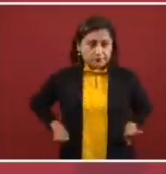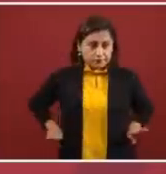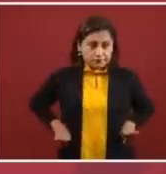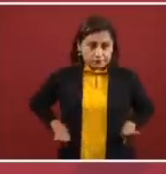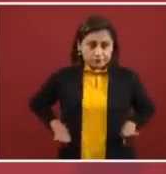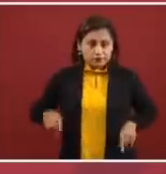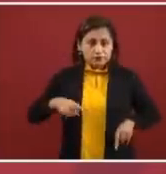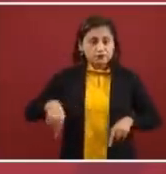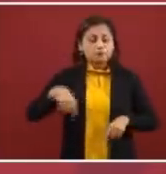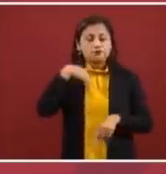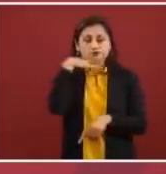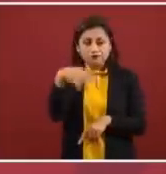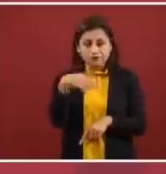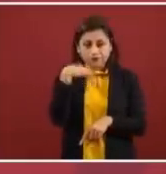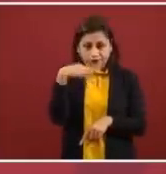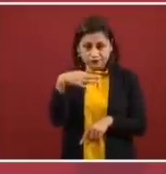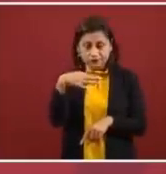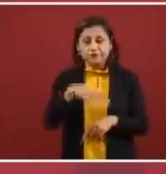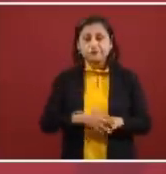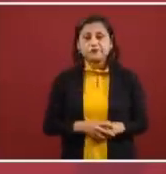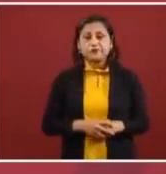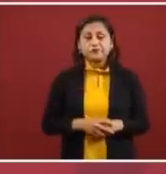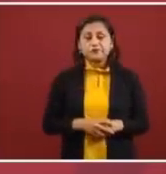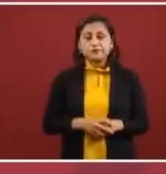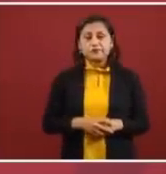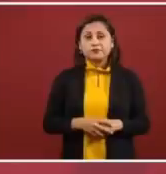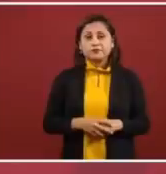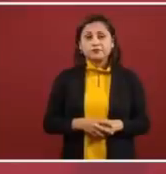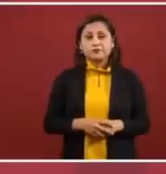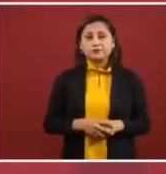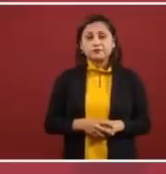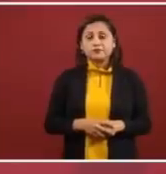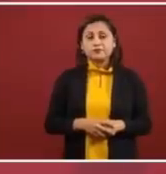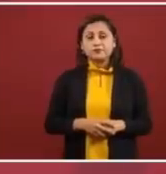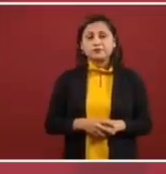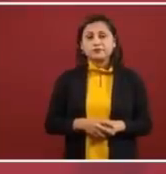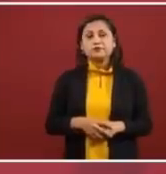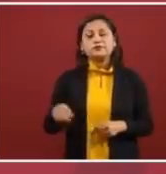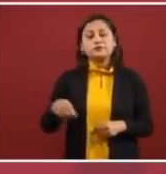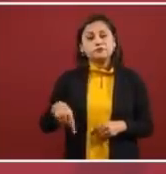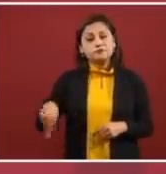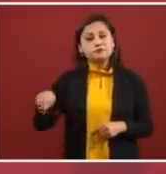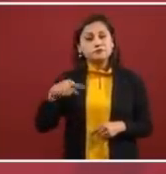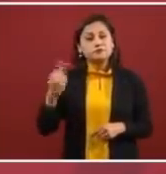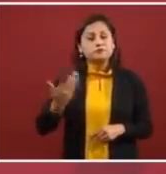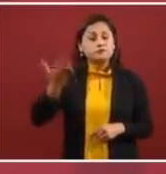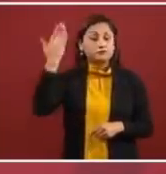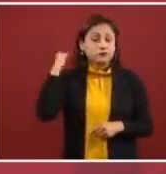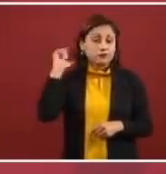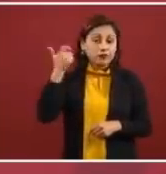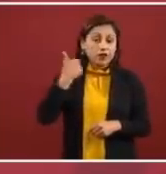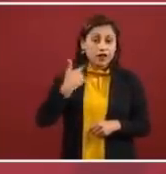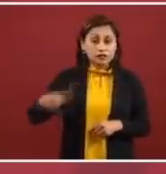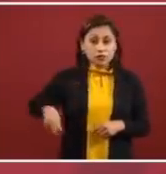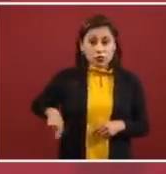corruptos que se padecieron en los pasados gobiernos